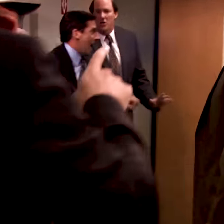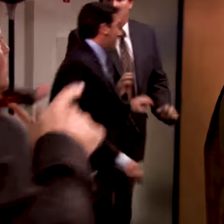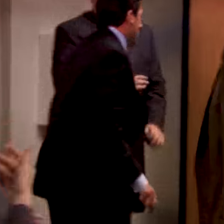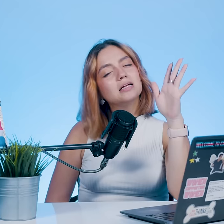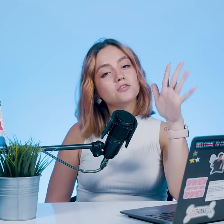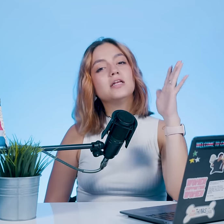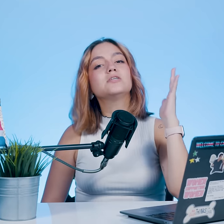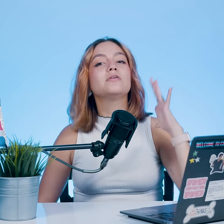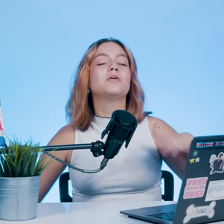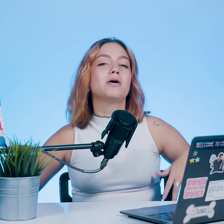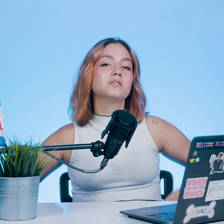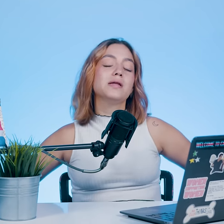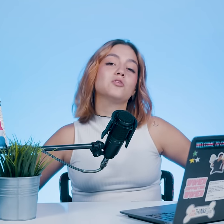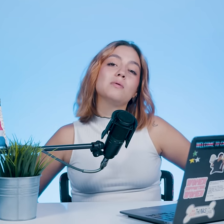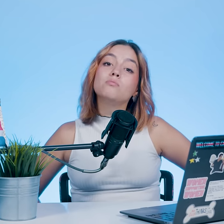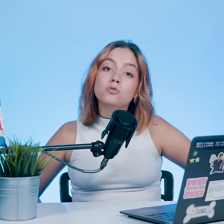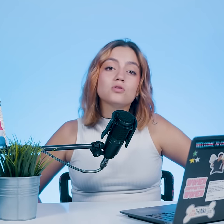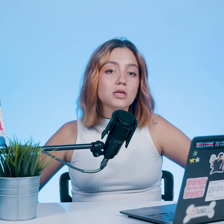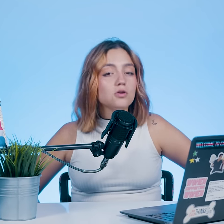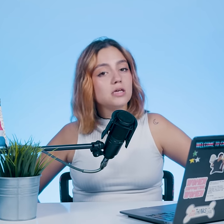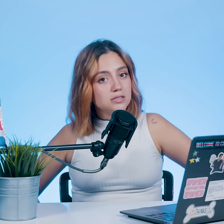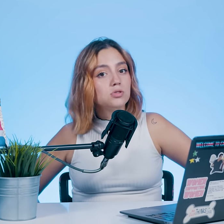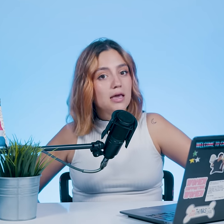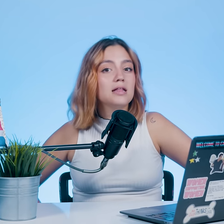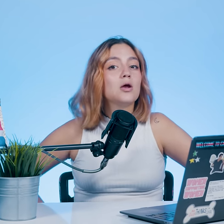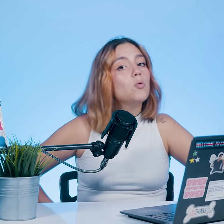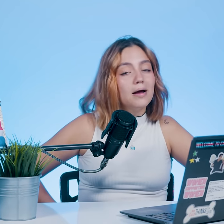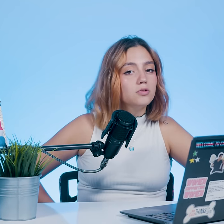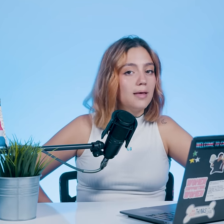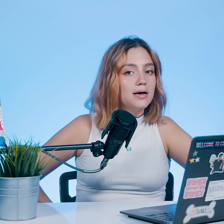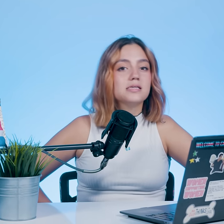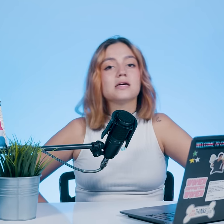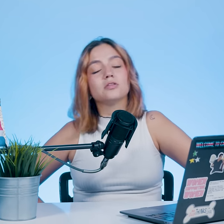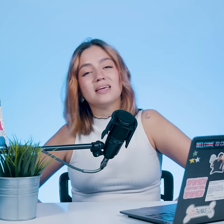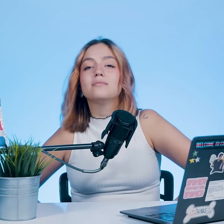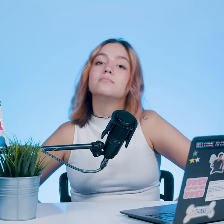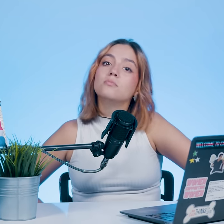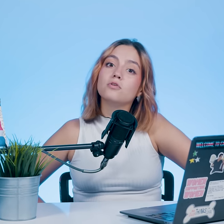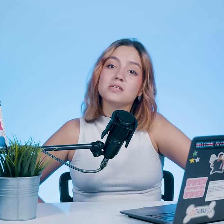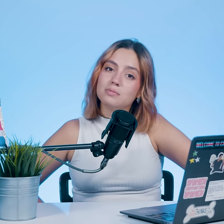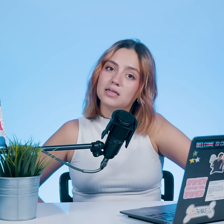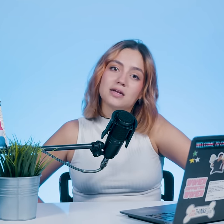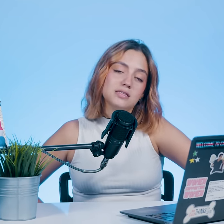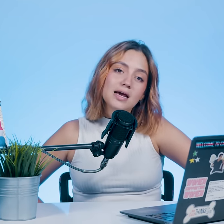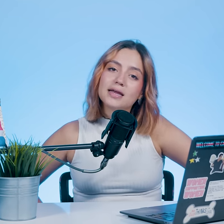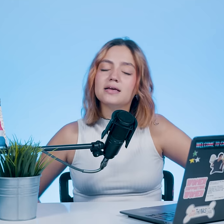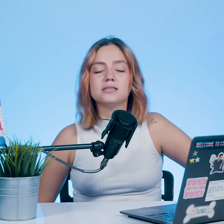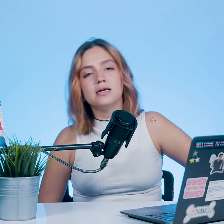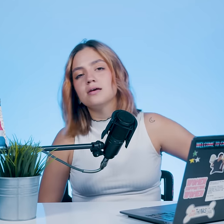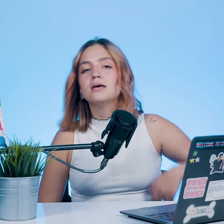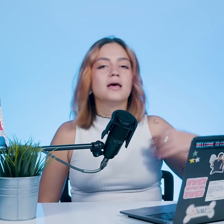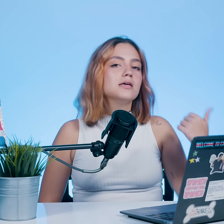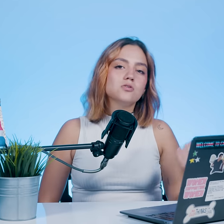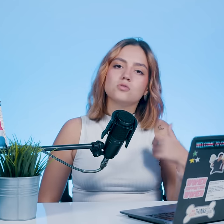pánico la tosferina es una enfermedad respiratoria muy contagiosa Eso sí entre humanos nada más y se contagia muy fácilmente a través del aire